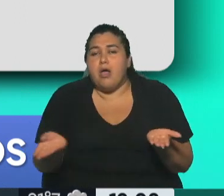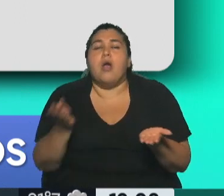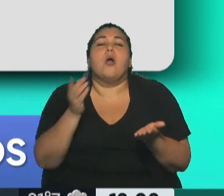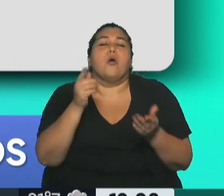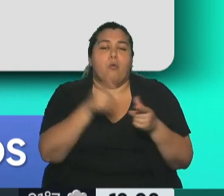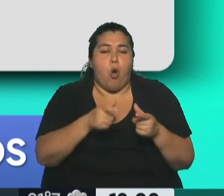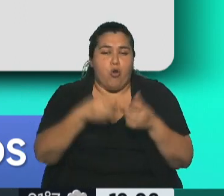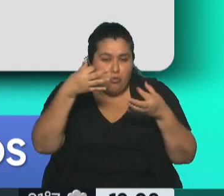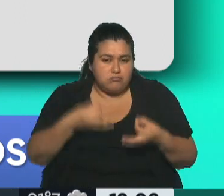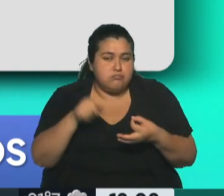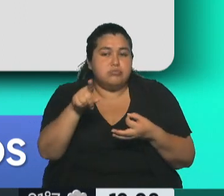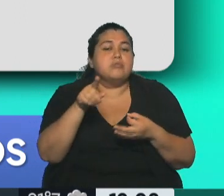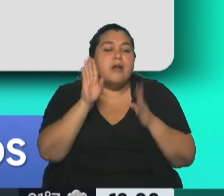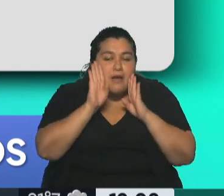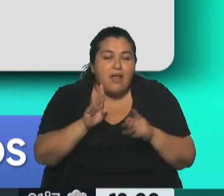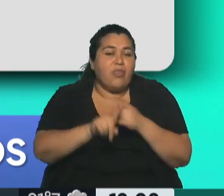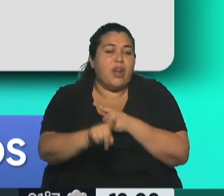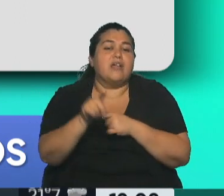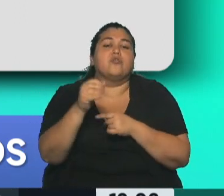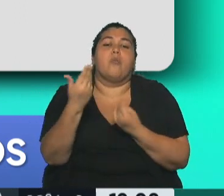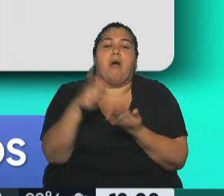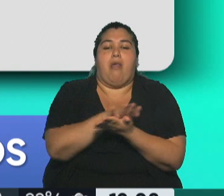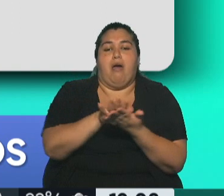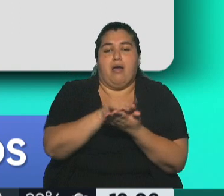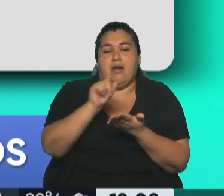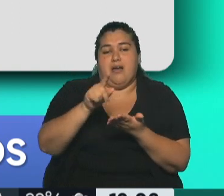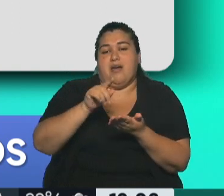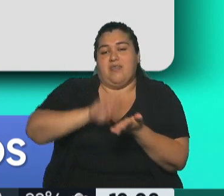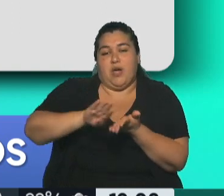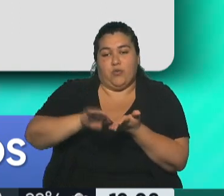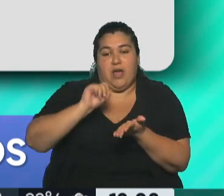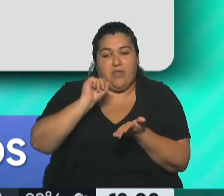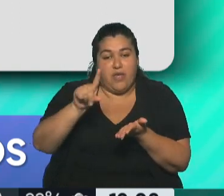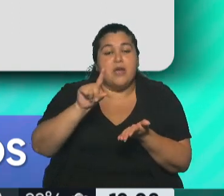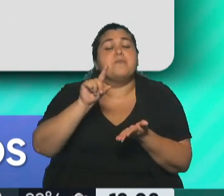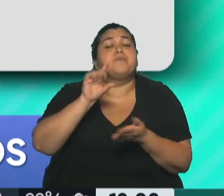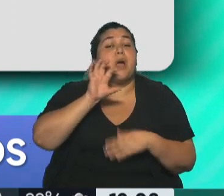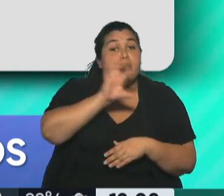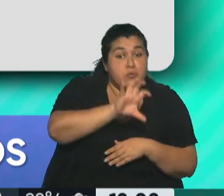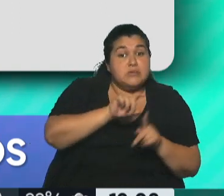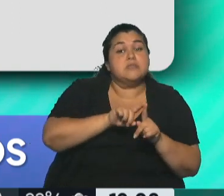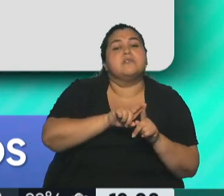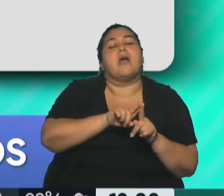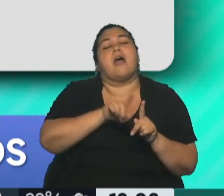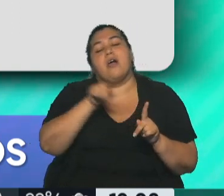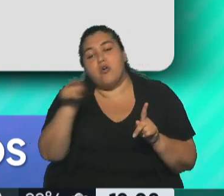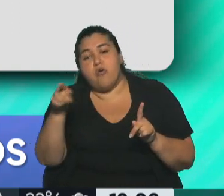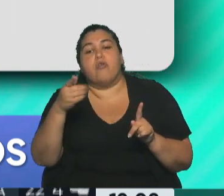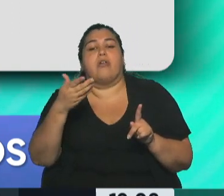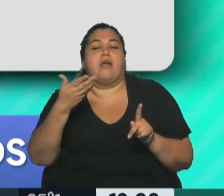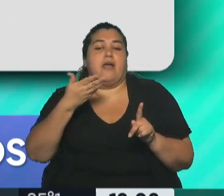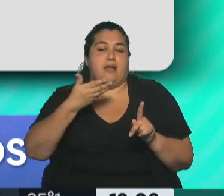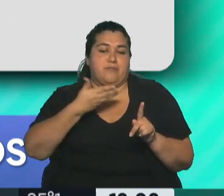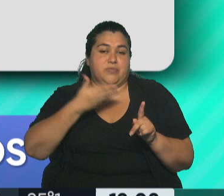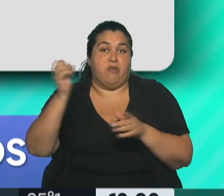destinado íntegramente a la cancelación del saldo de la deuda que mantiene la provincia justamente con